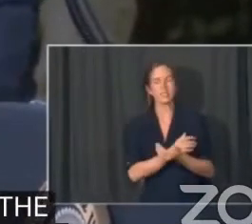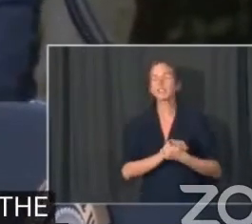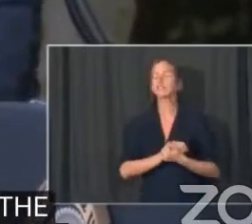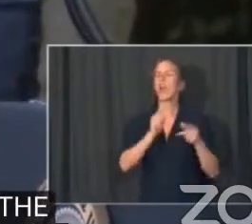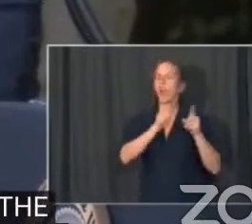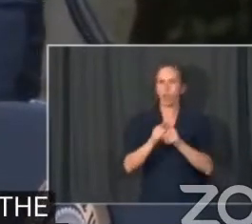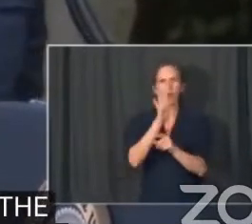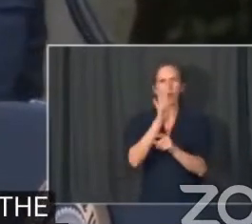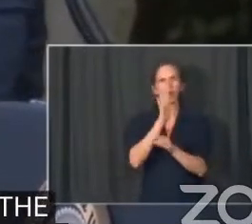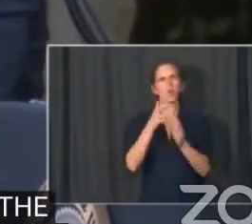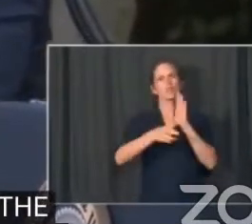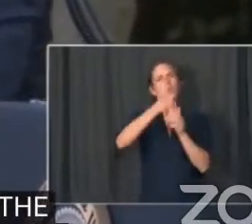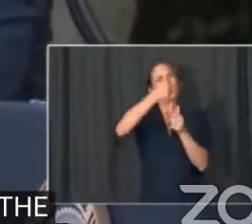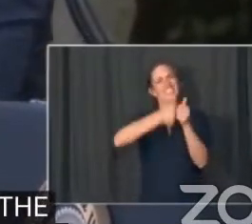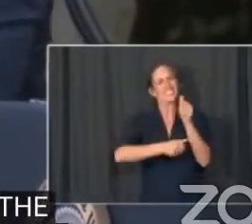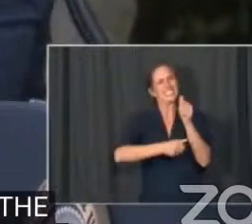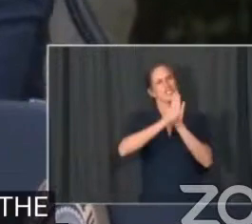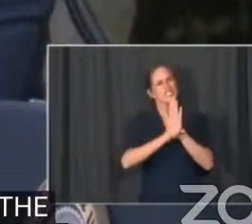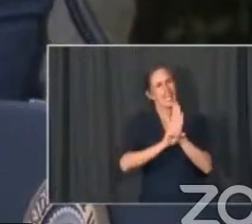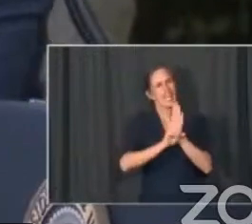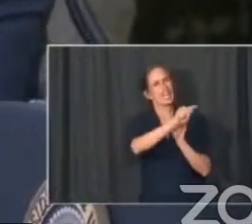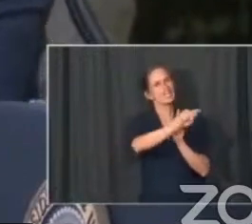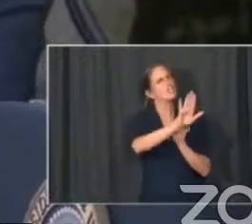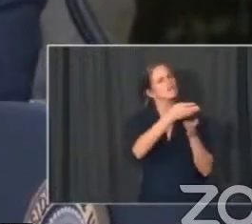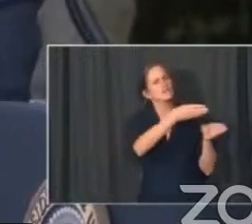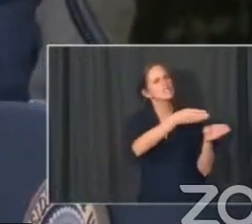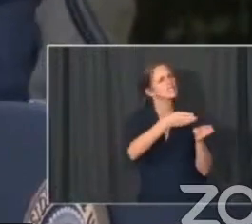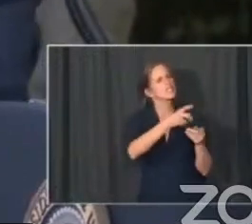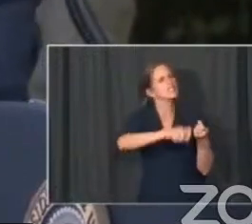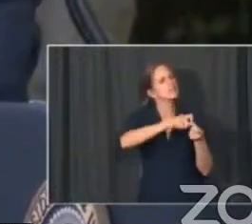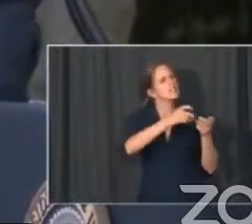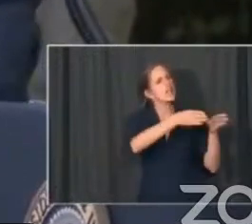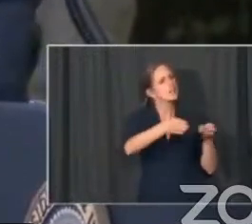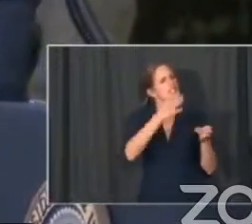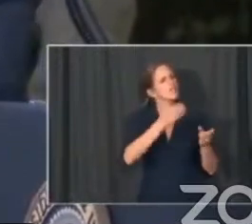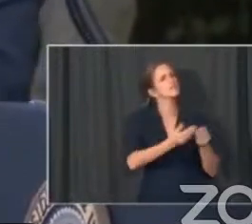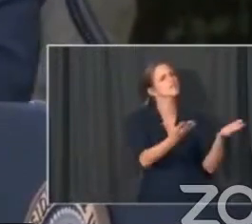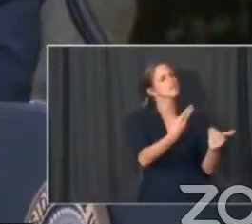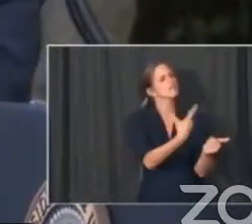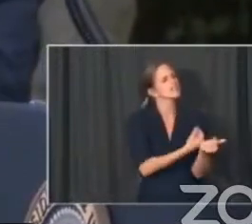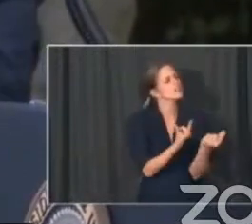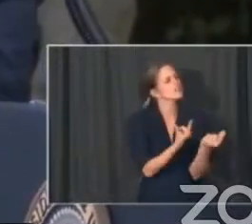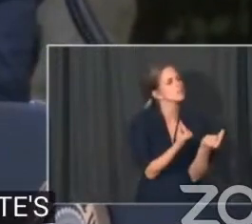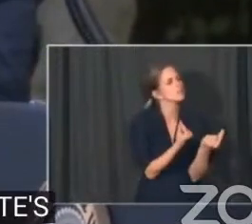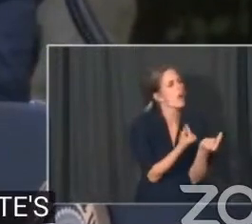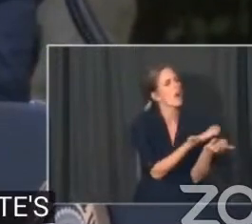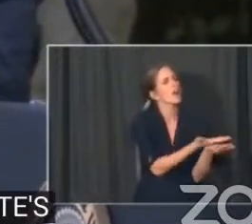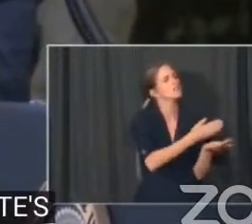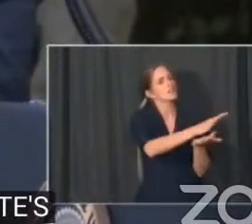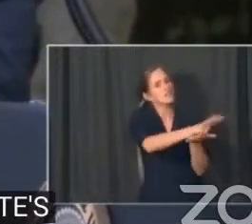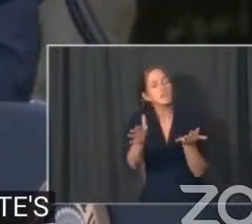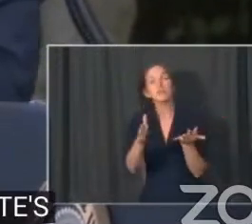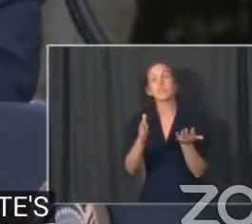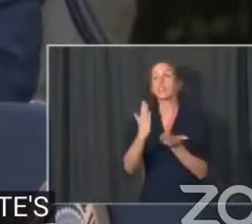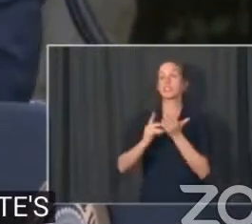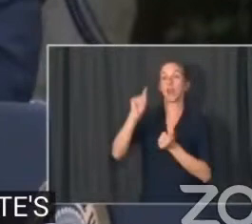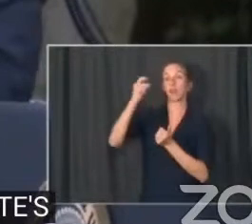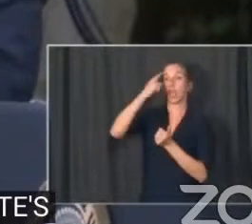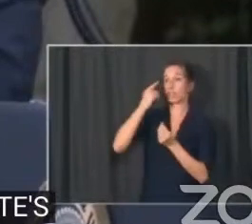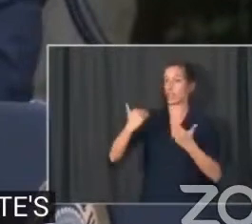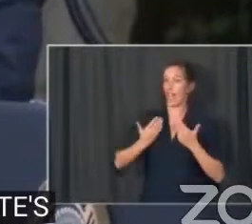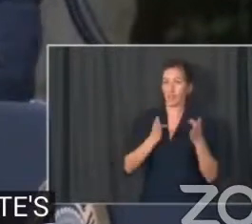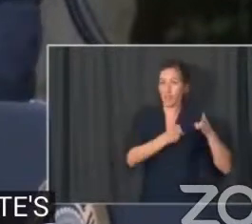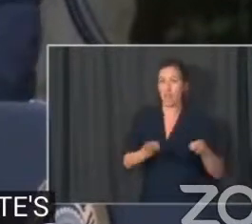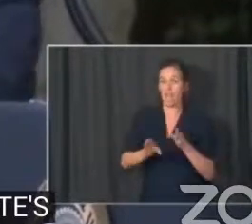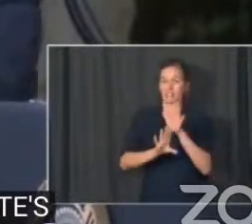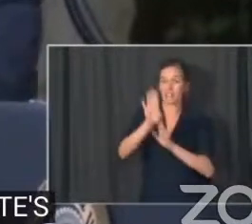reviewing en las each and every diferentes state's conferencias specific con plans for respecto al distributing the plan vaccine. a la Continue to vacuna urge y governors planeamos to una have distribución those muy plans pronto